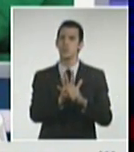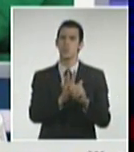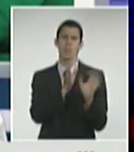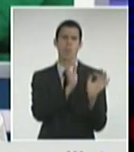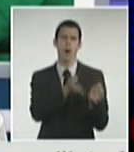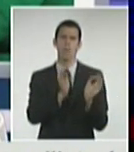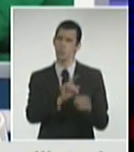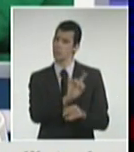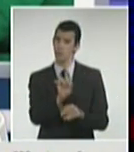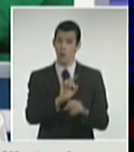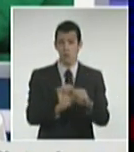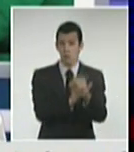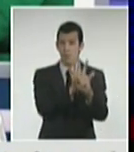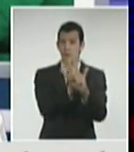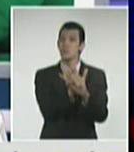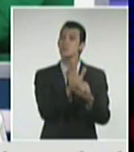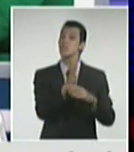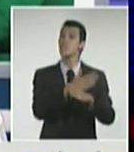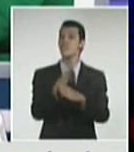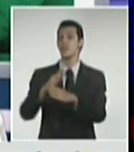con que afecta desde el principio